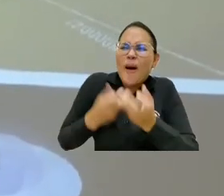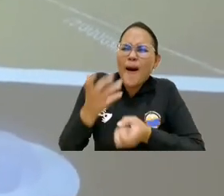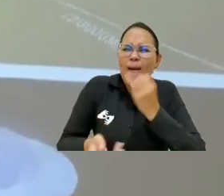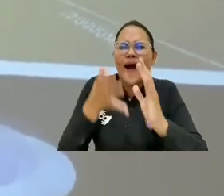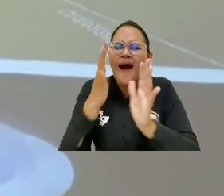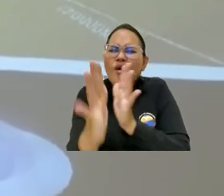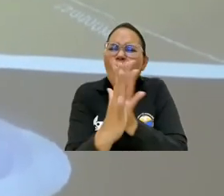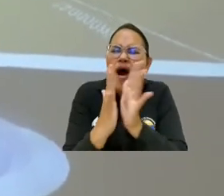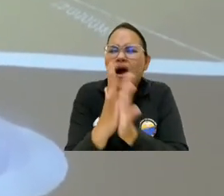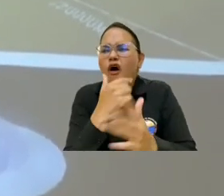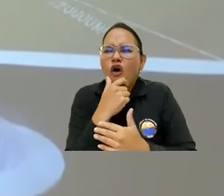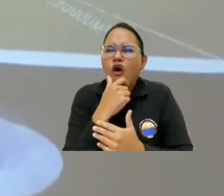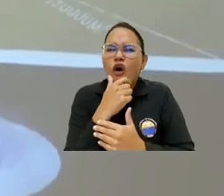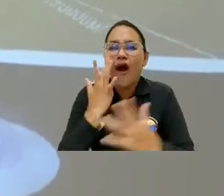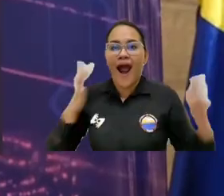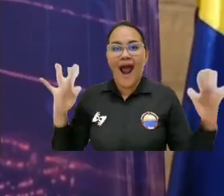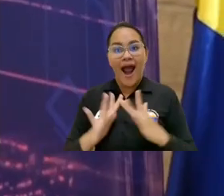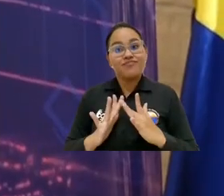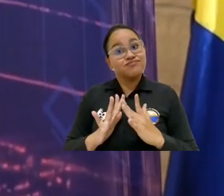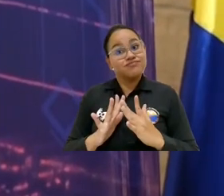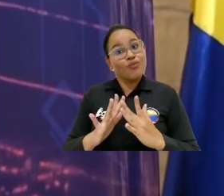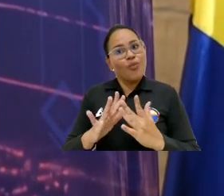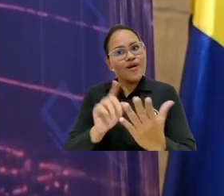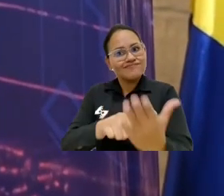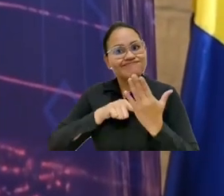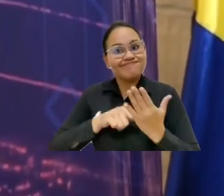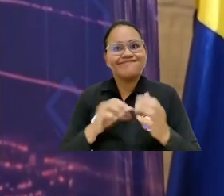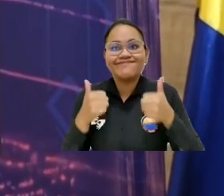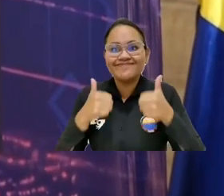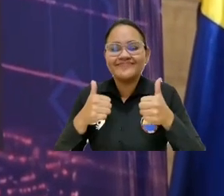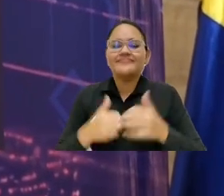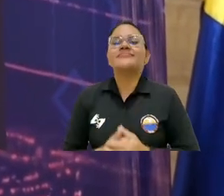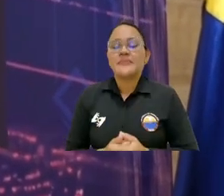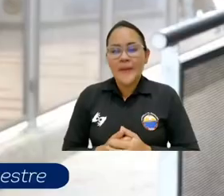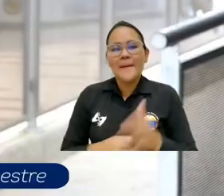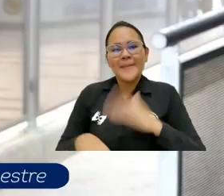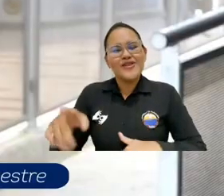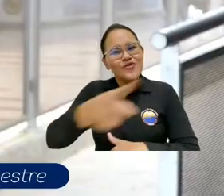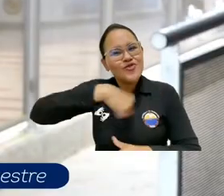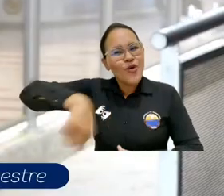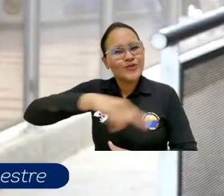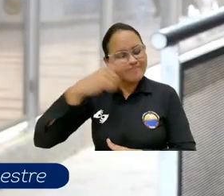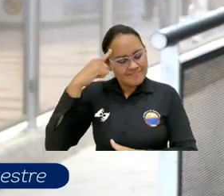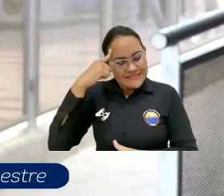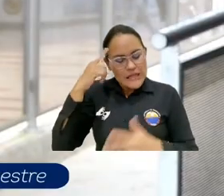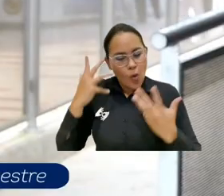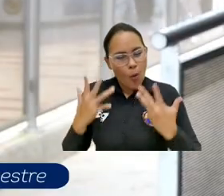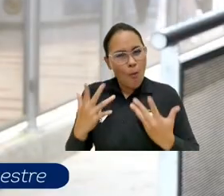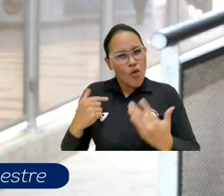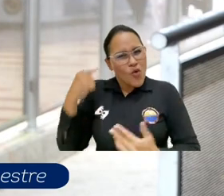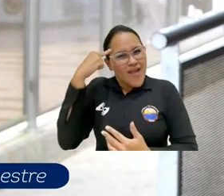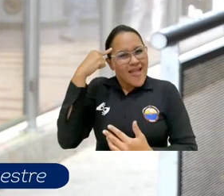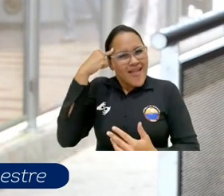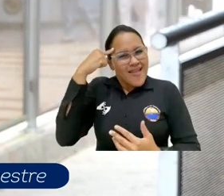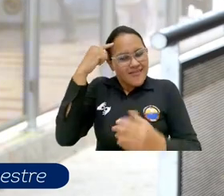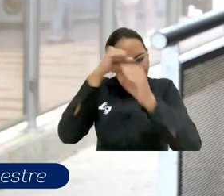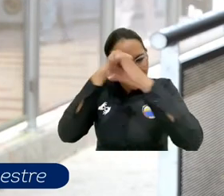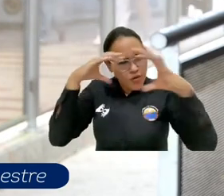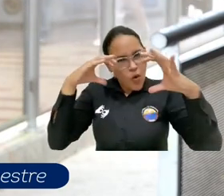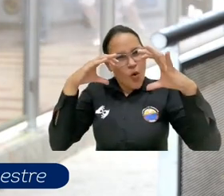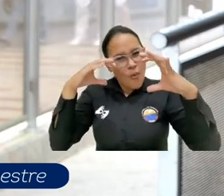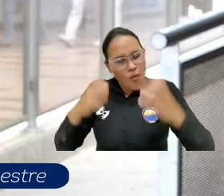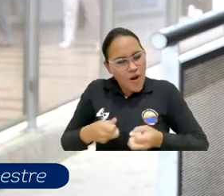conocer qué usos narrativos se están dando ahora. ¿Cómo llevar ese pensamiento, lo que nosotros tenemos